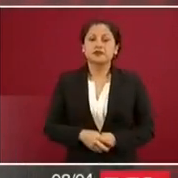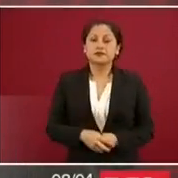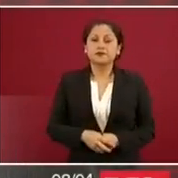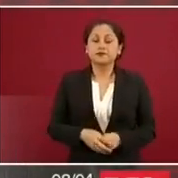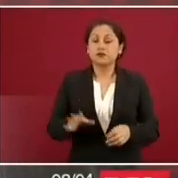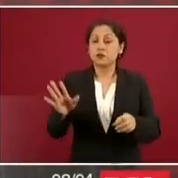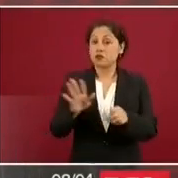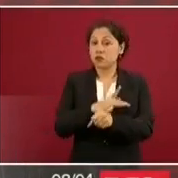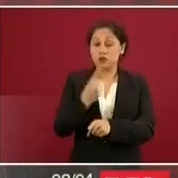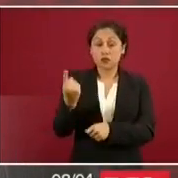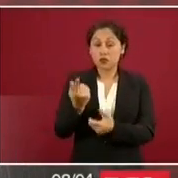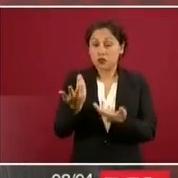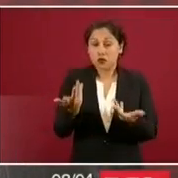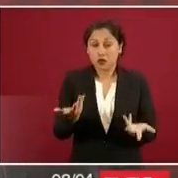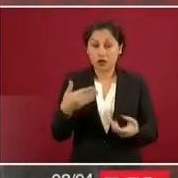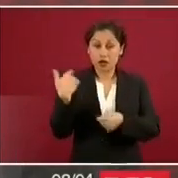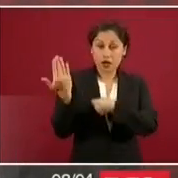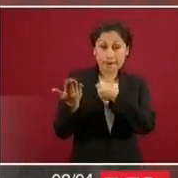de